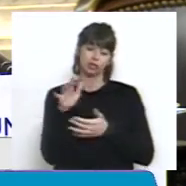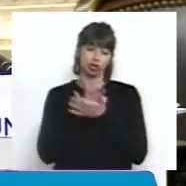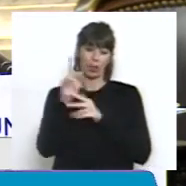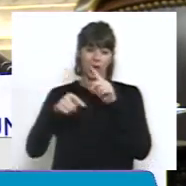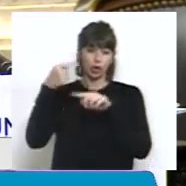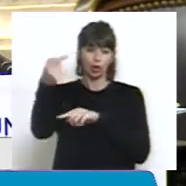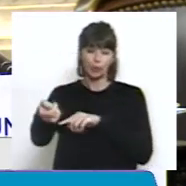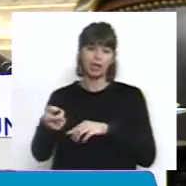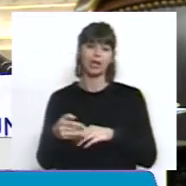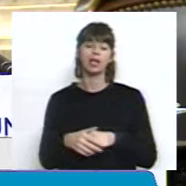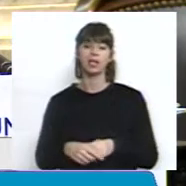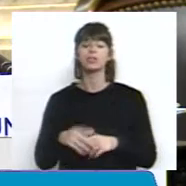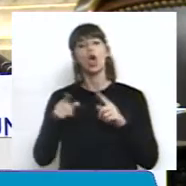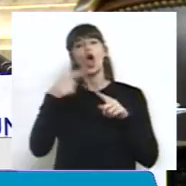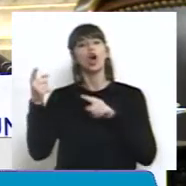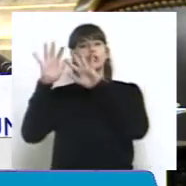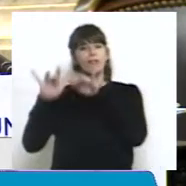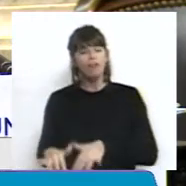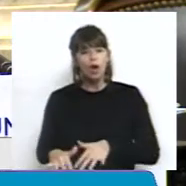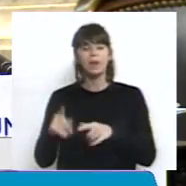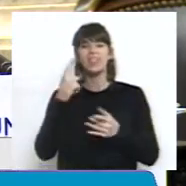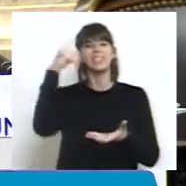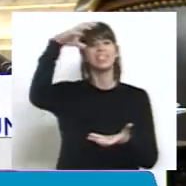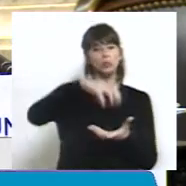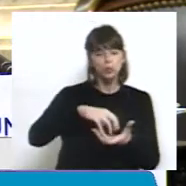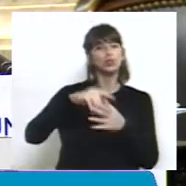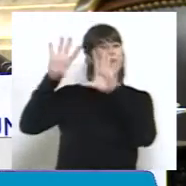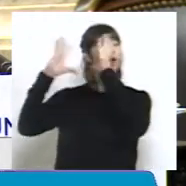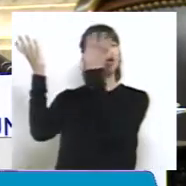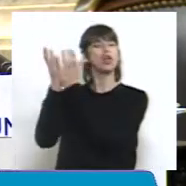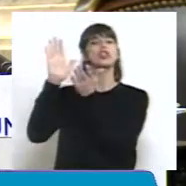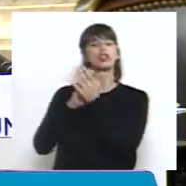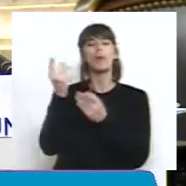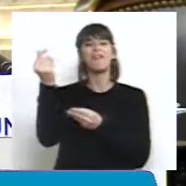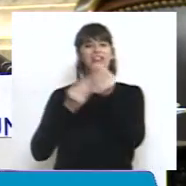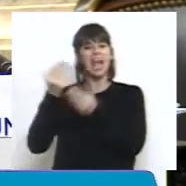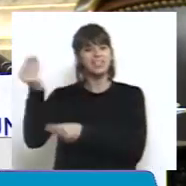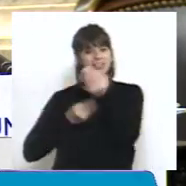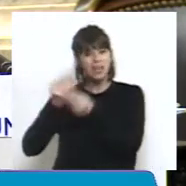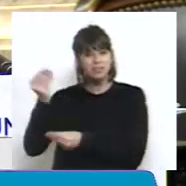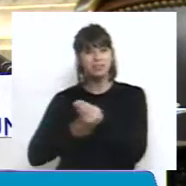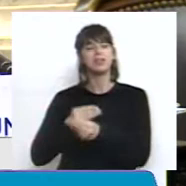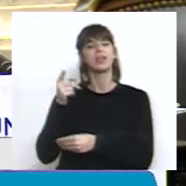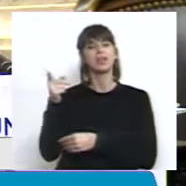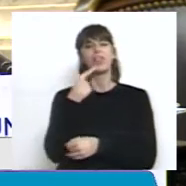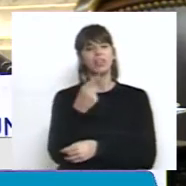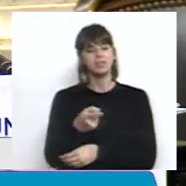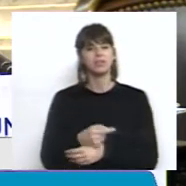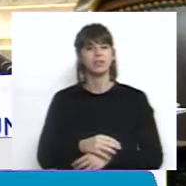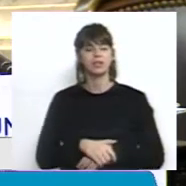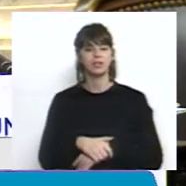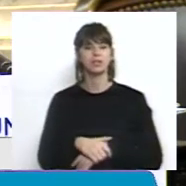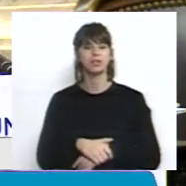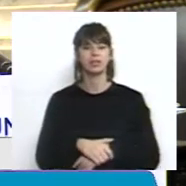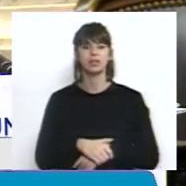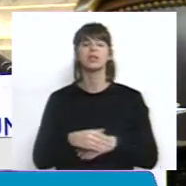viene, es otro informe, un informe del Instituto Internacional de Finanzas. El Instituto Internacional de Finanzas dice que